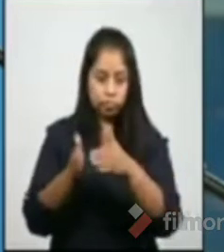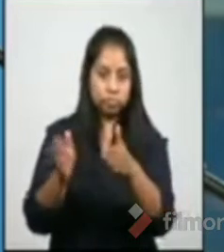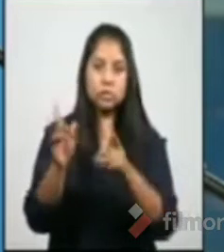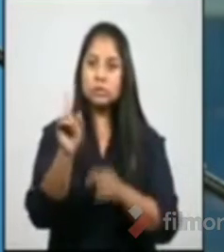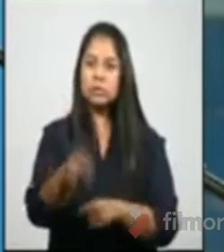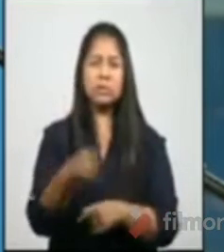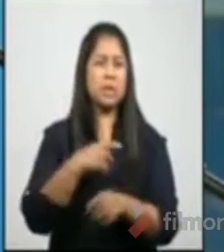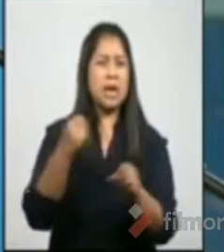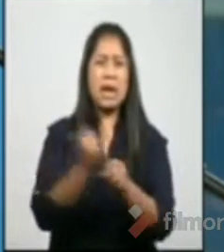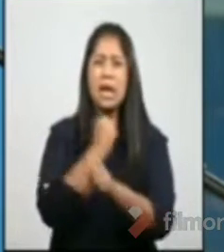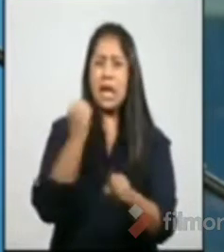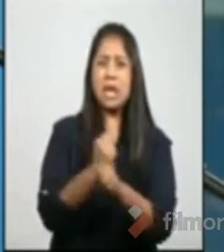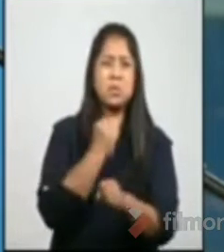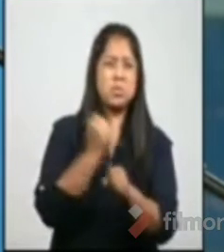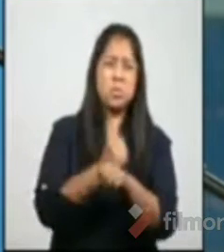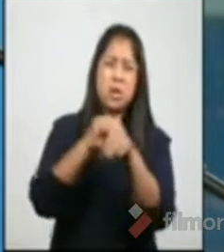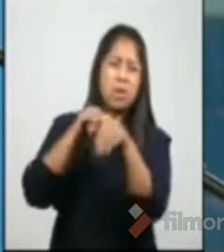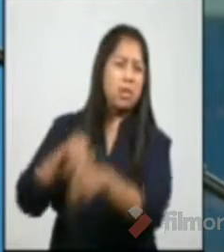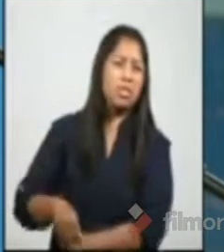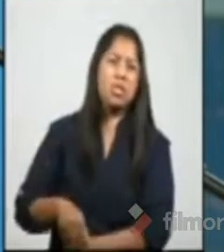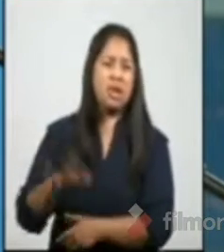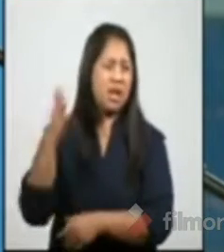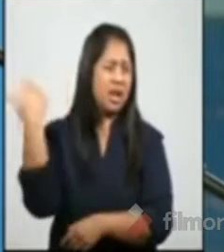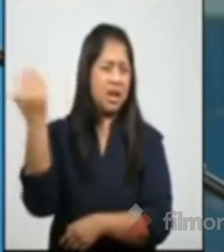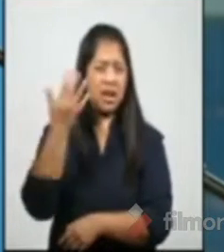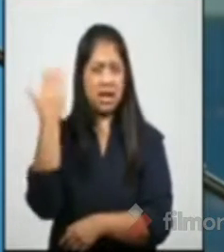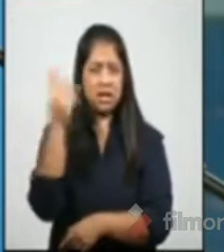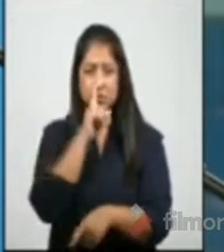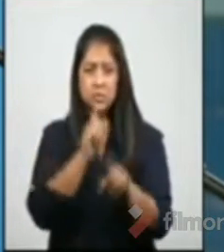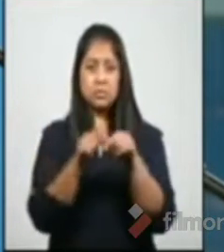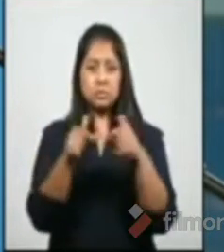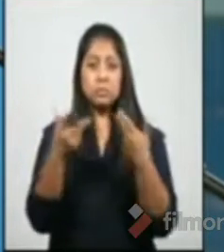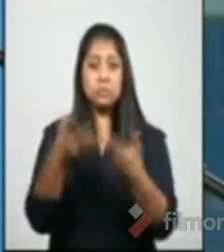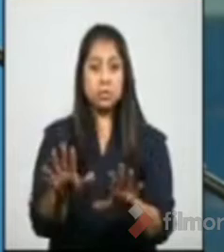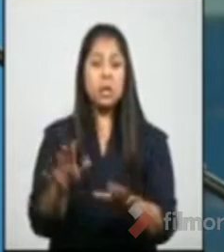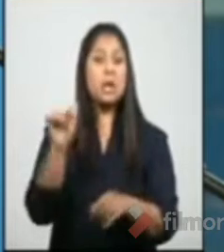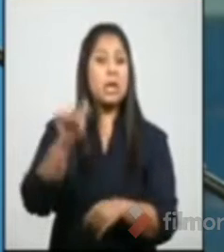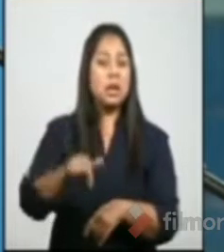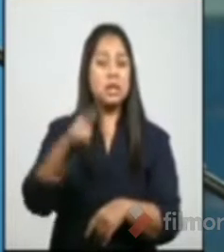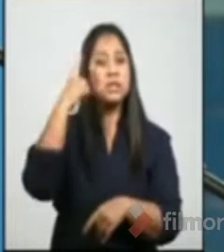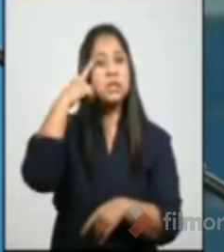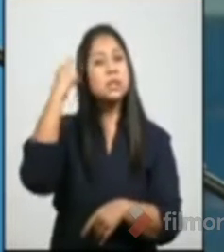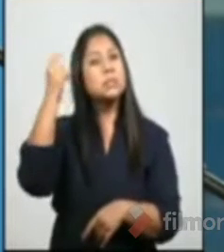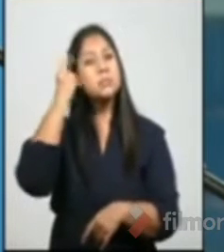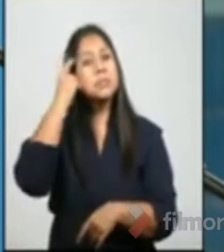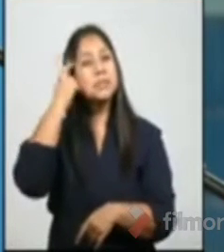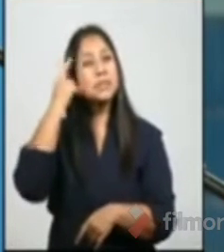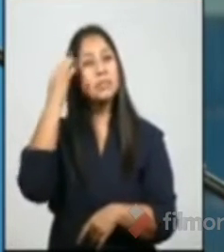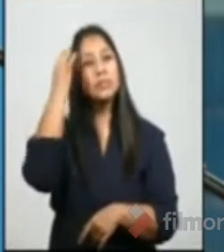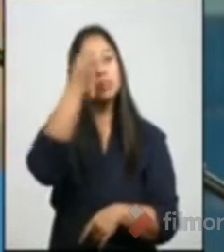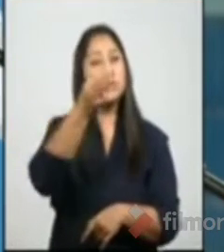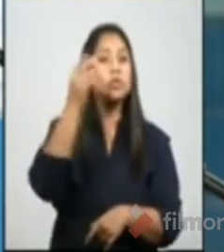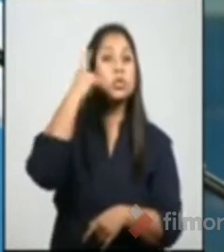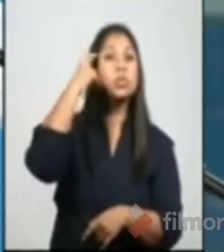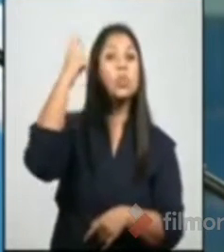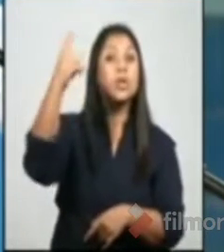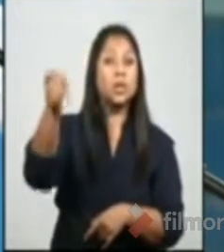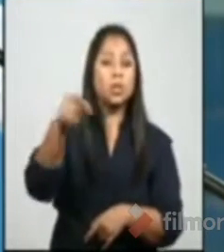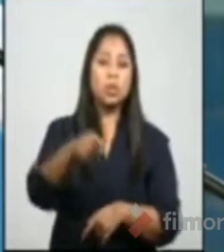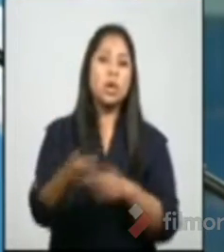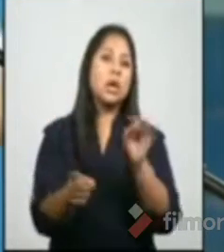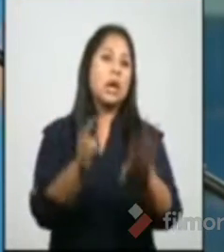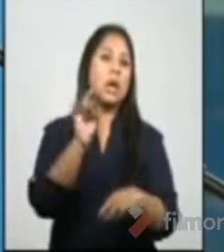por muchos años han estado abandonadas y que han sido el sueño de muchos vecinos, que muchos ya están